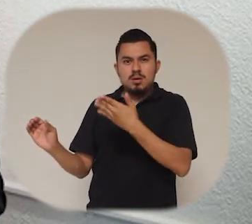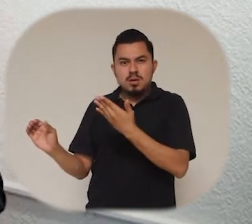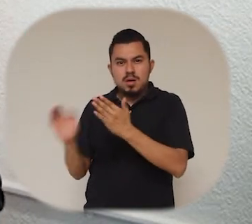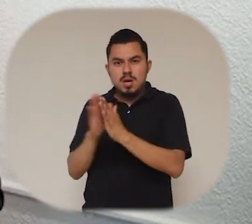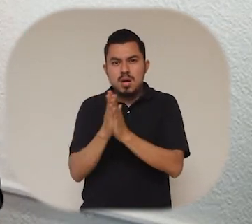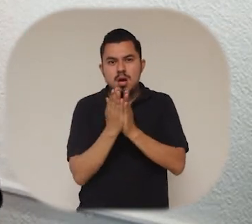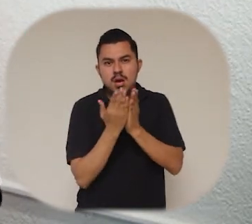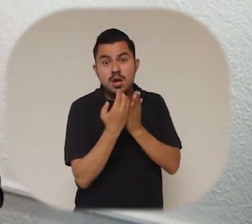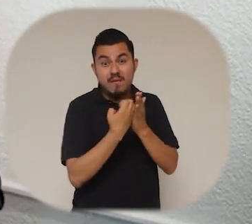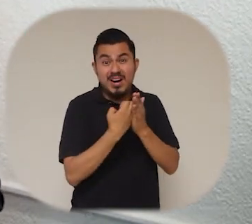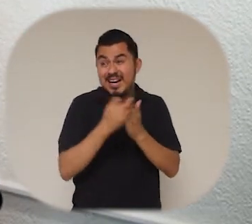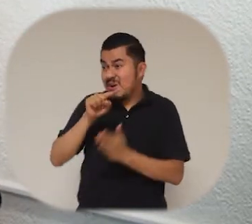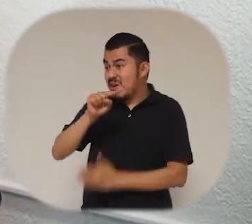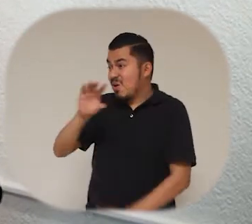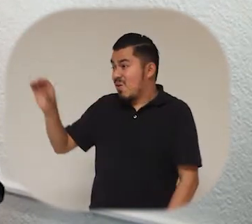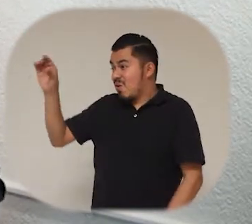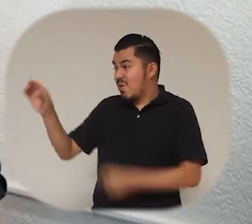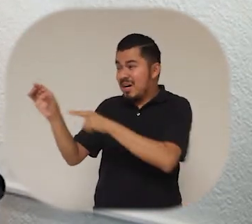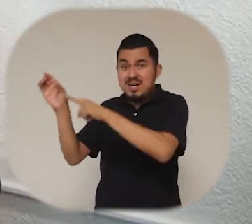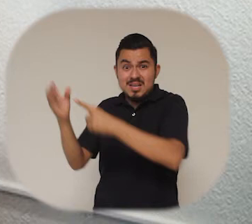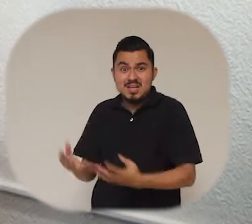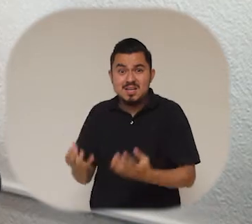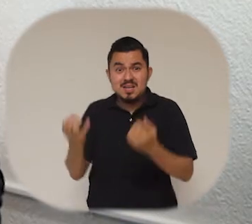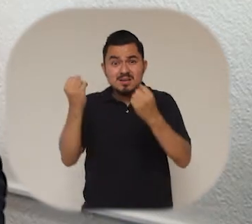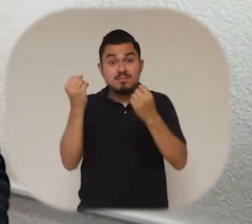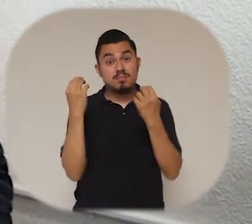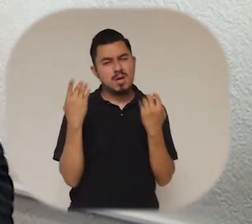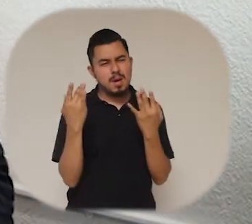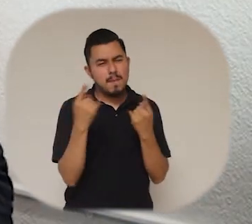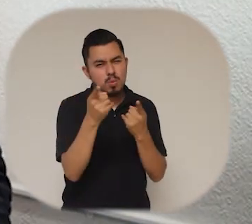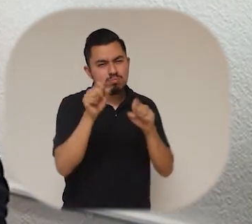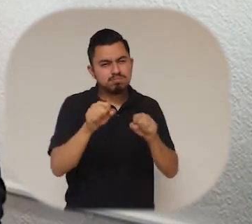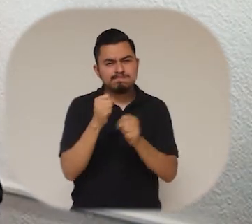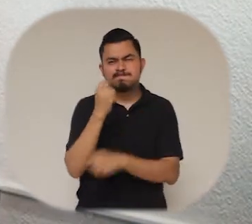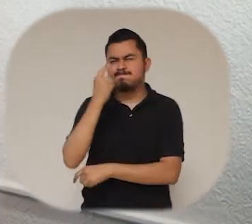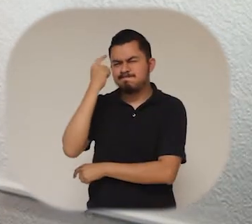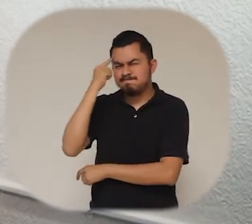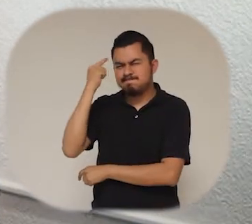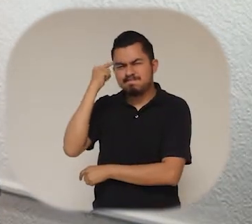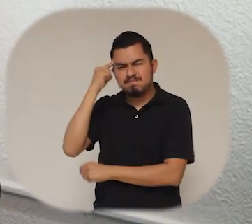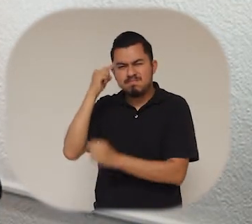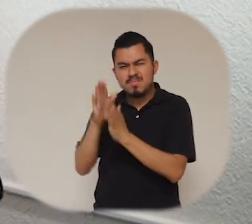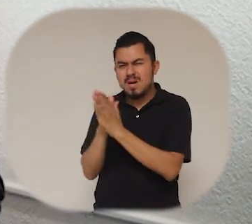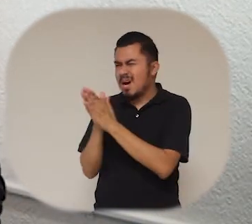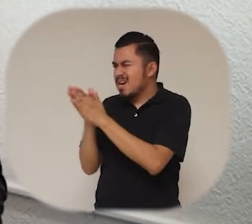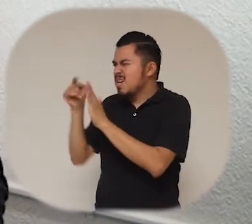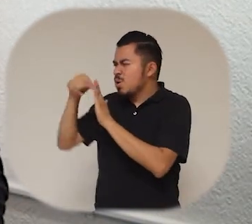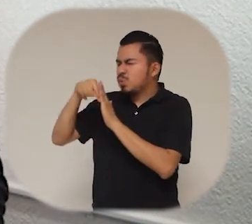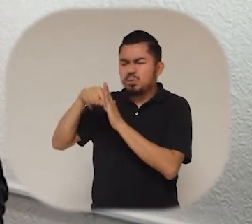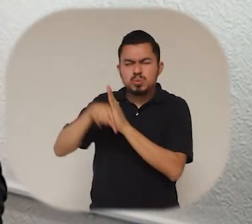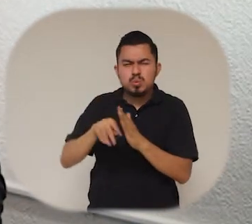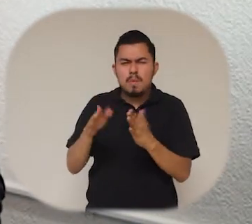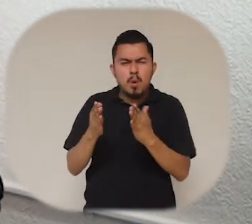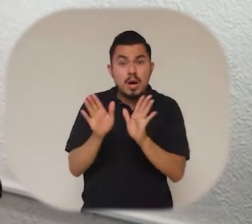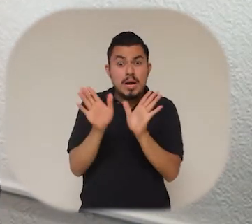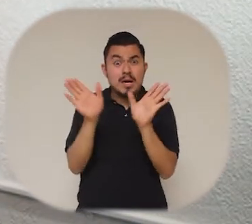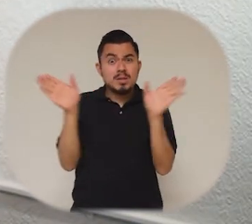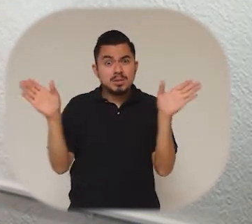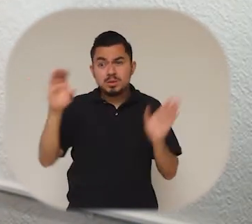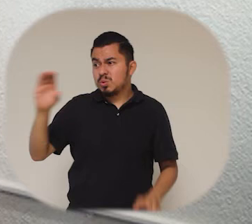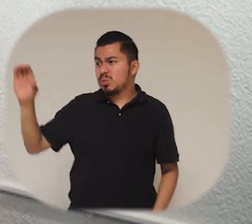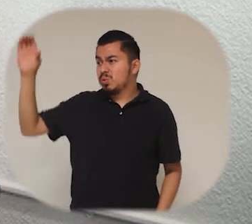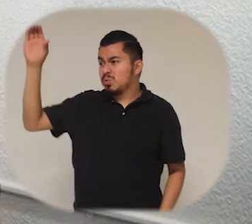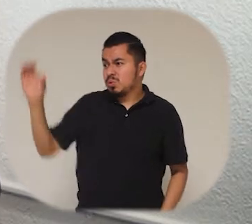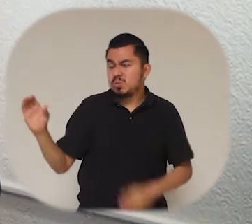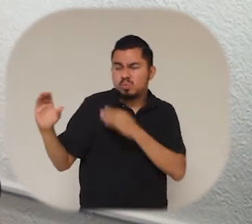ustedes puedan meditar en qué tan profundo esto ha sido. Él cargó la cruz por nuestros pecados, y nosotros vemos 1 Corintios